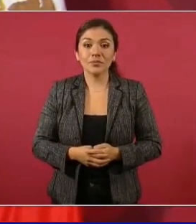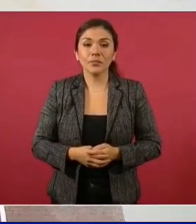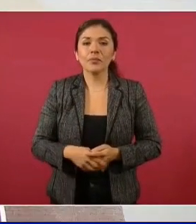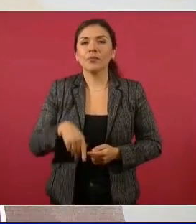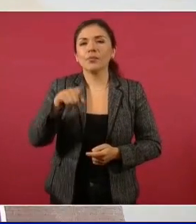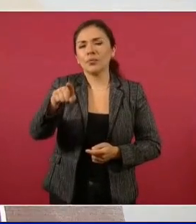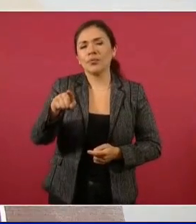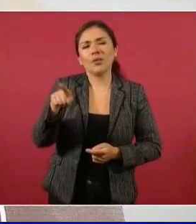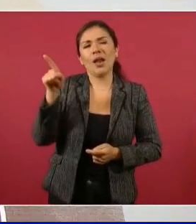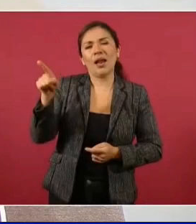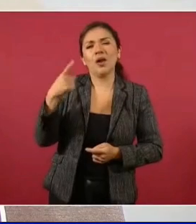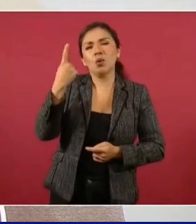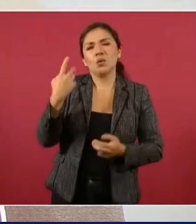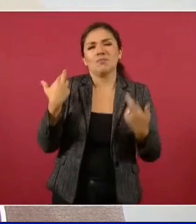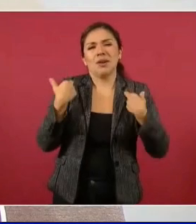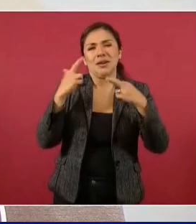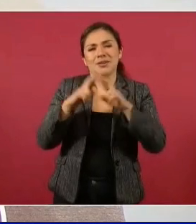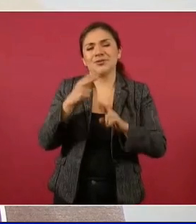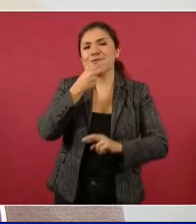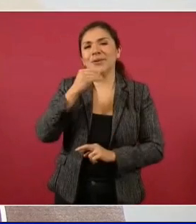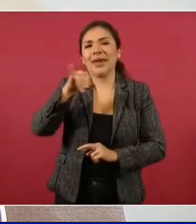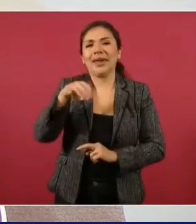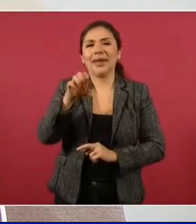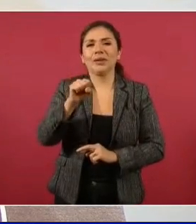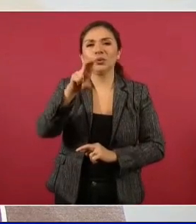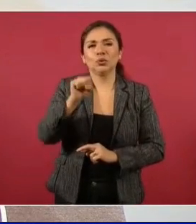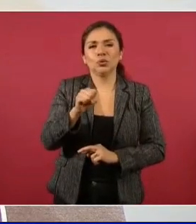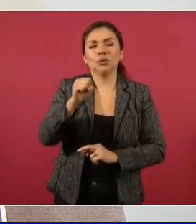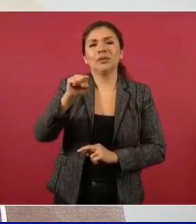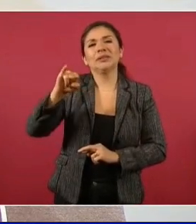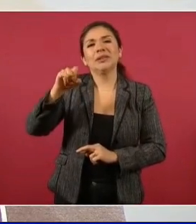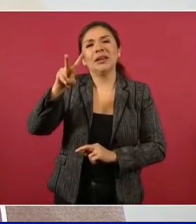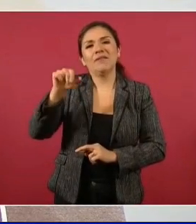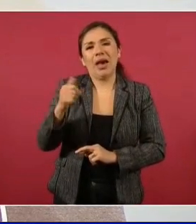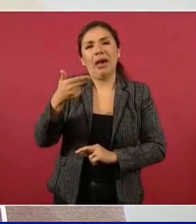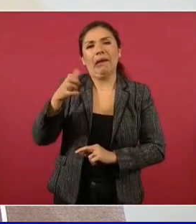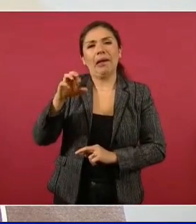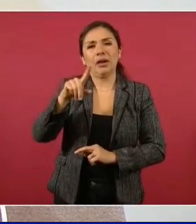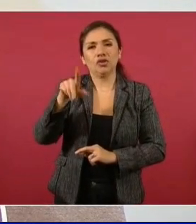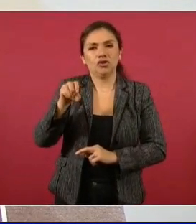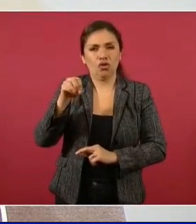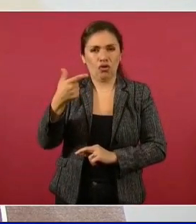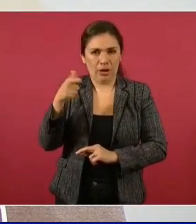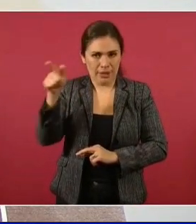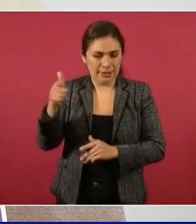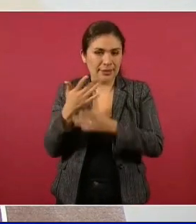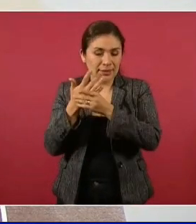un maestro, don Jesús Silva Gerso,